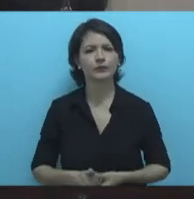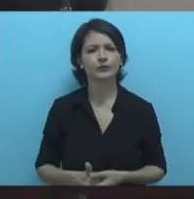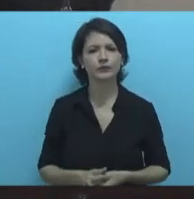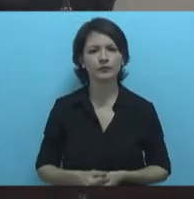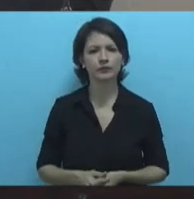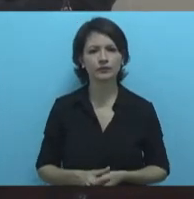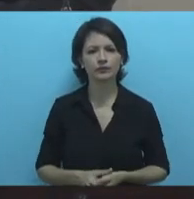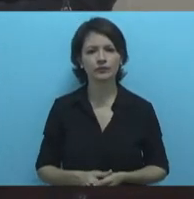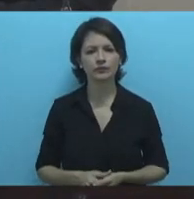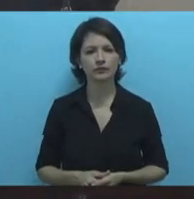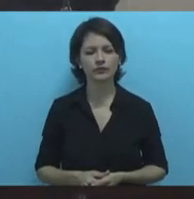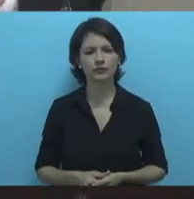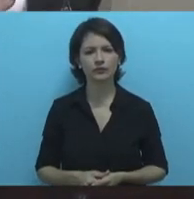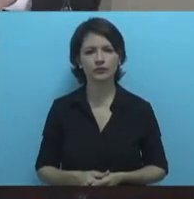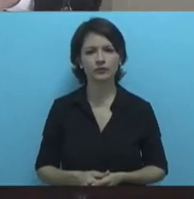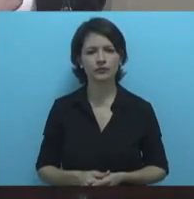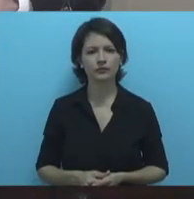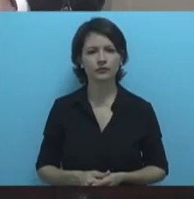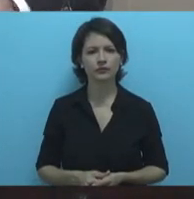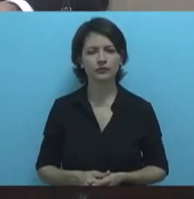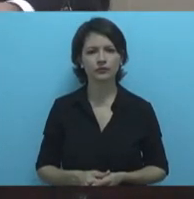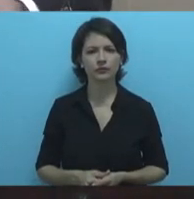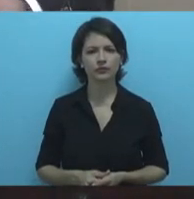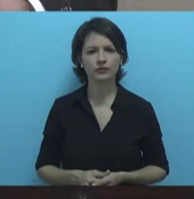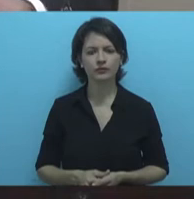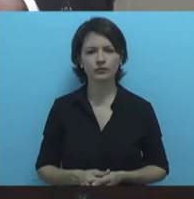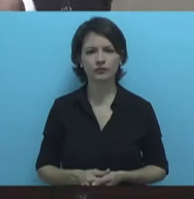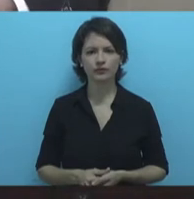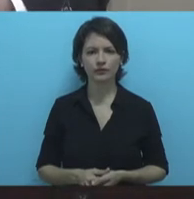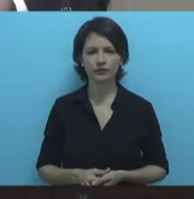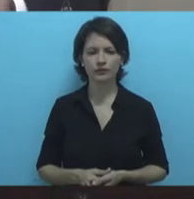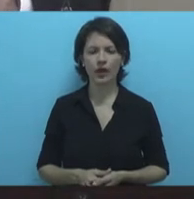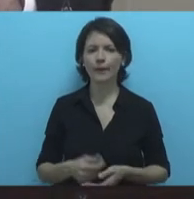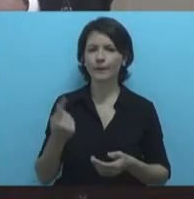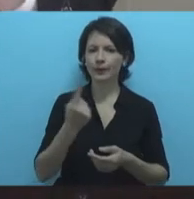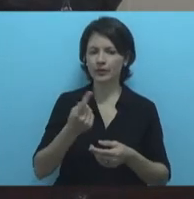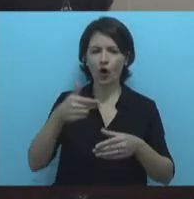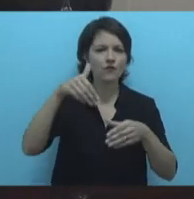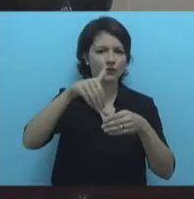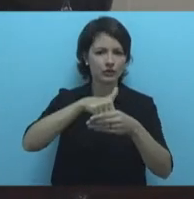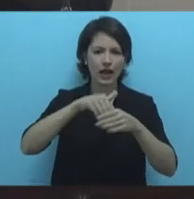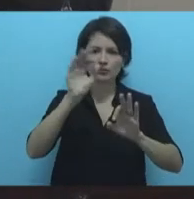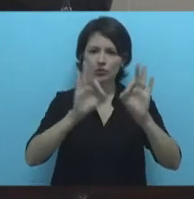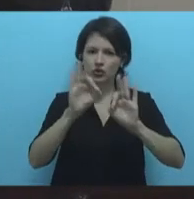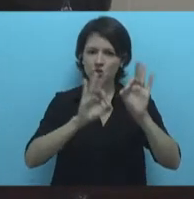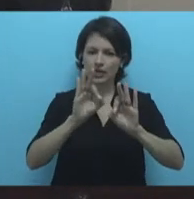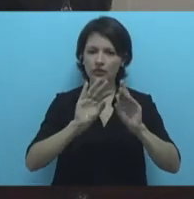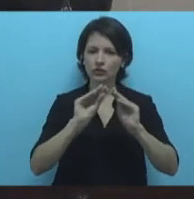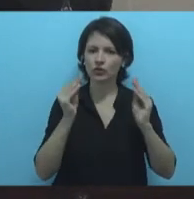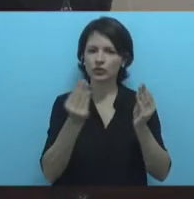vamos a poner en consideración en primer lugar el proyecto en general les recuerdo a todos los legisladores